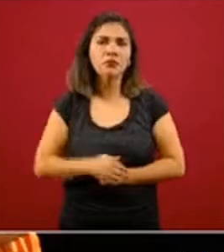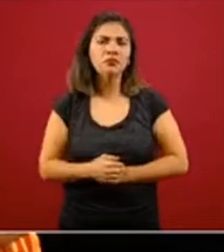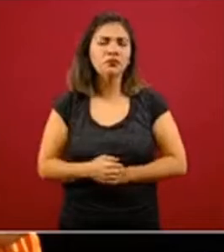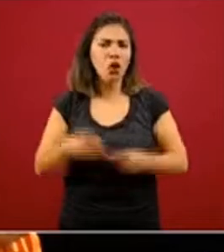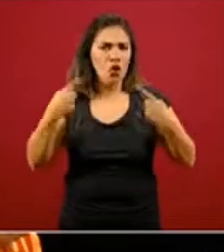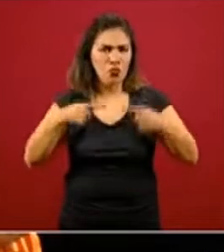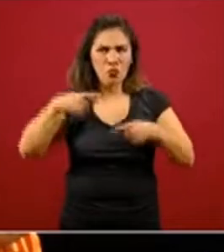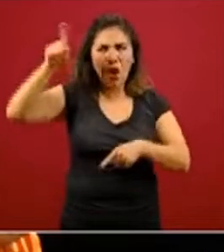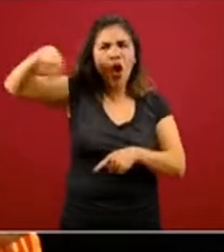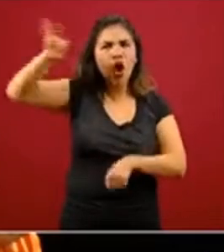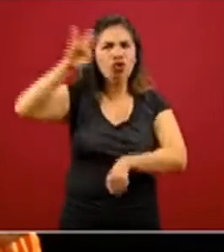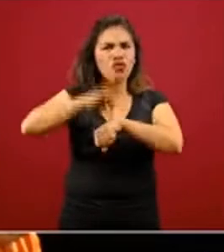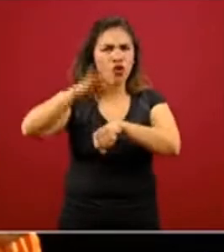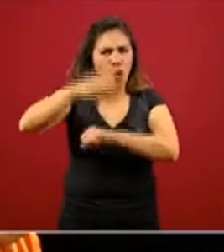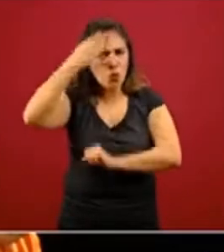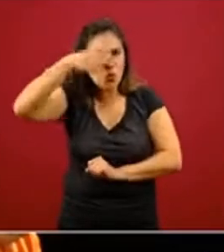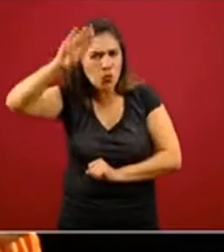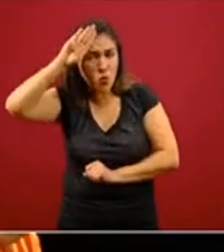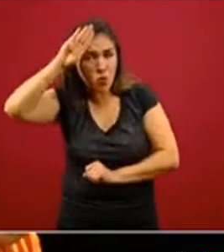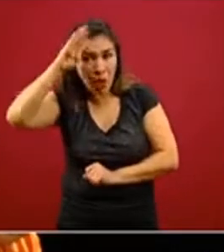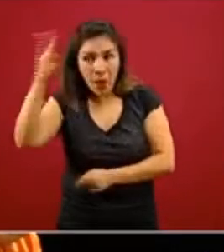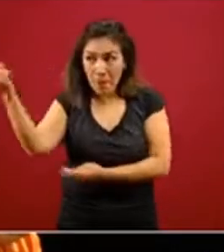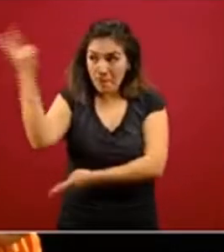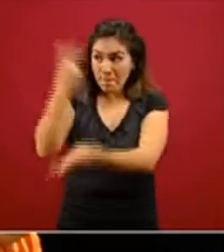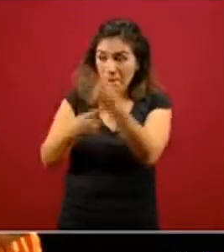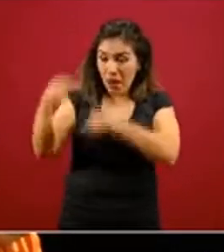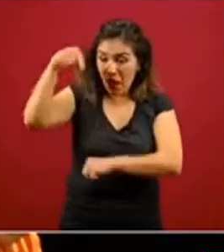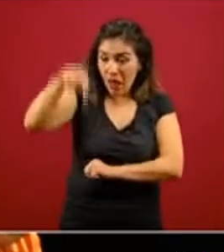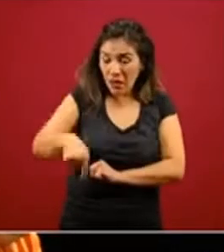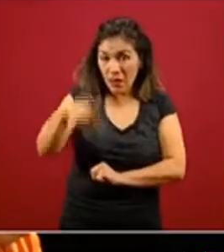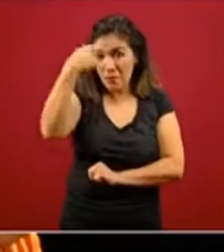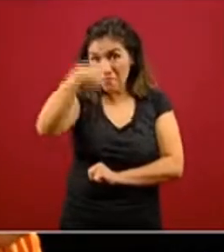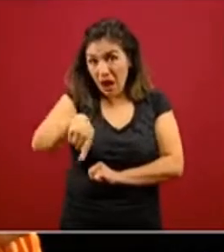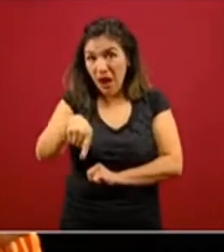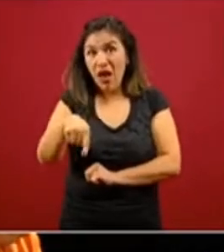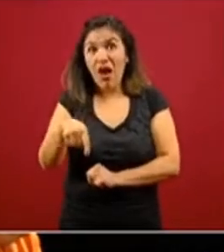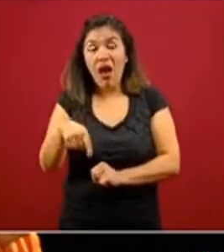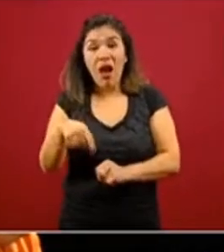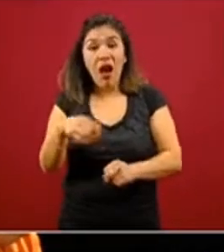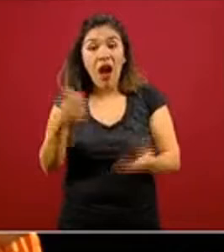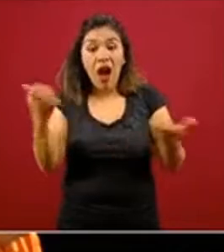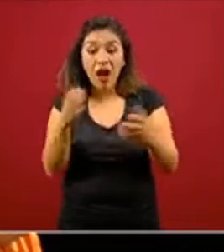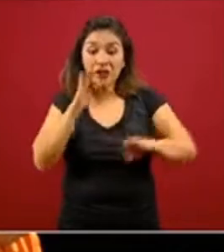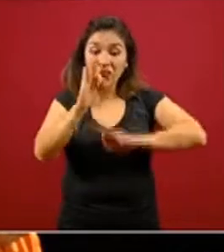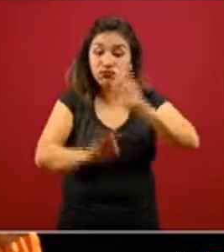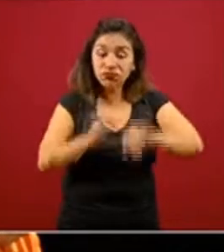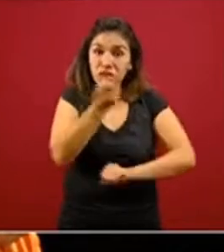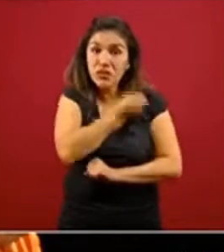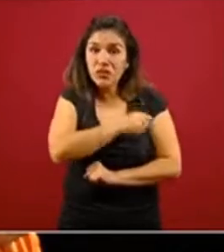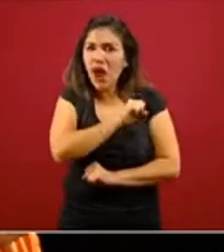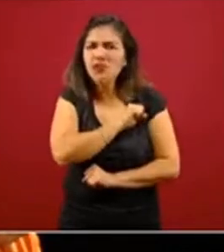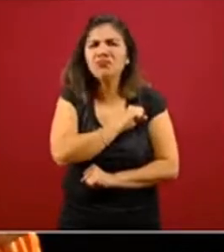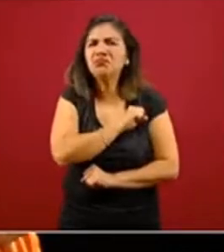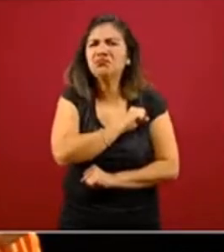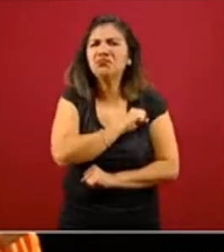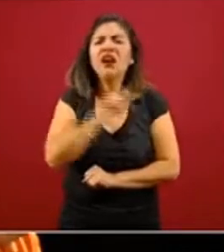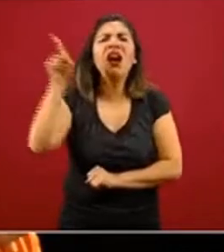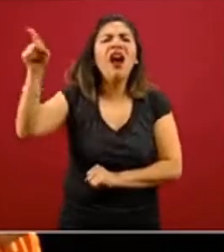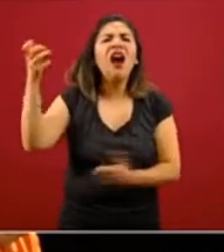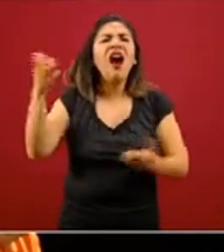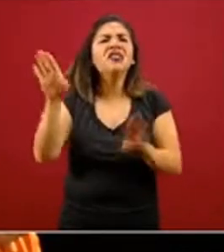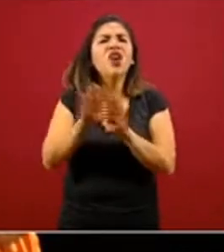especialistas cubanos no son agentes que vienen a manejar asuntos de salud, sino que que son